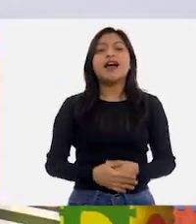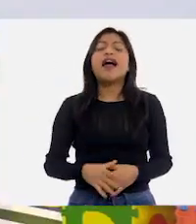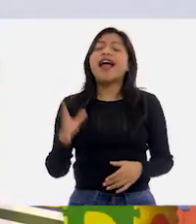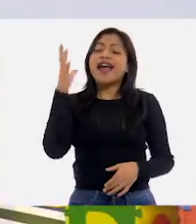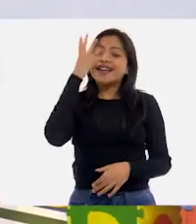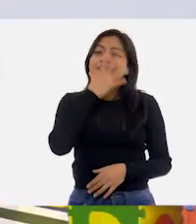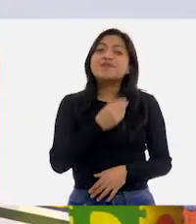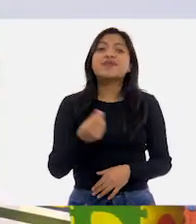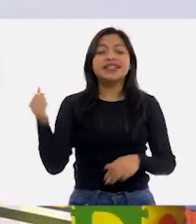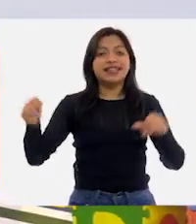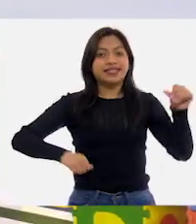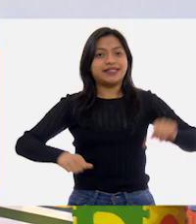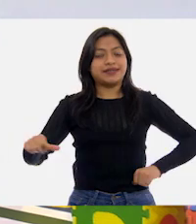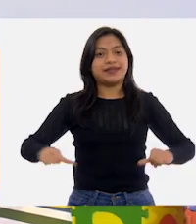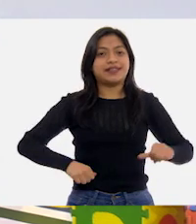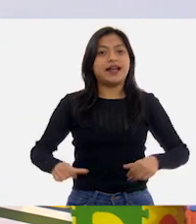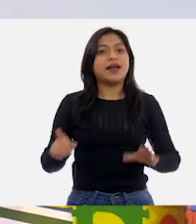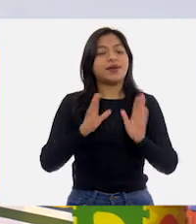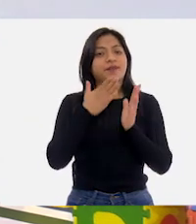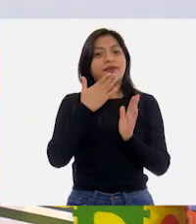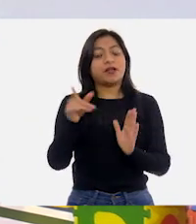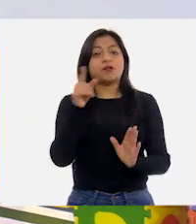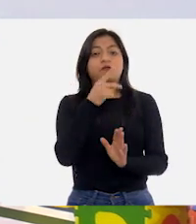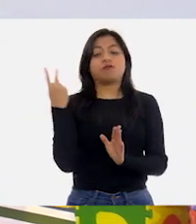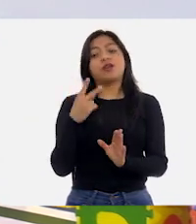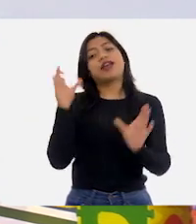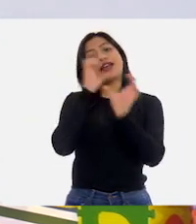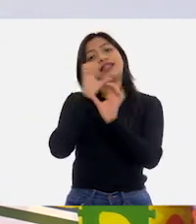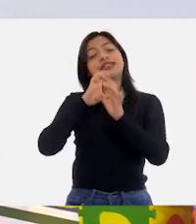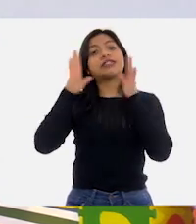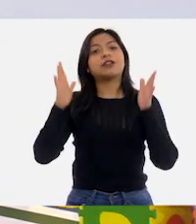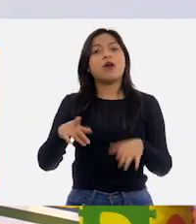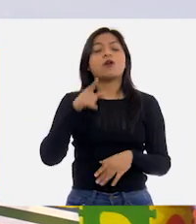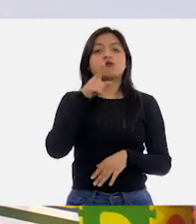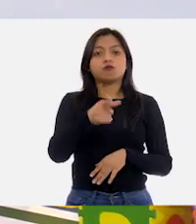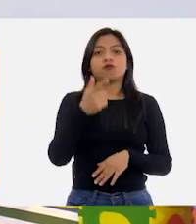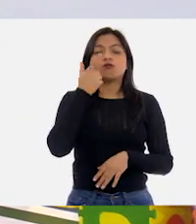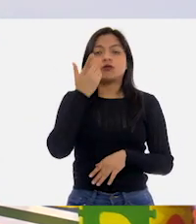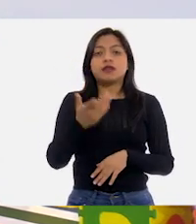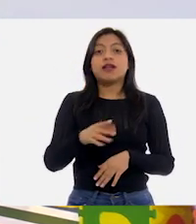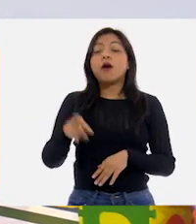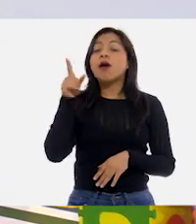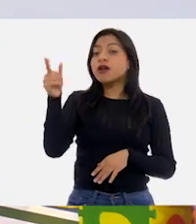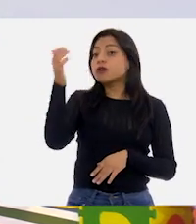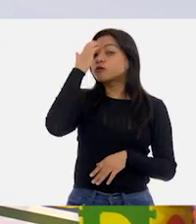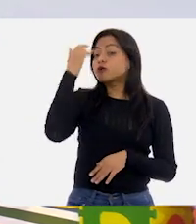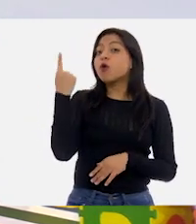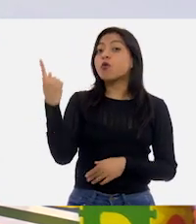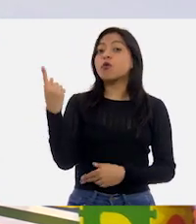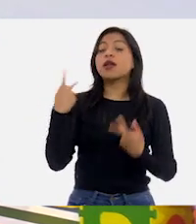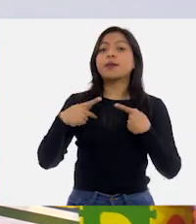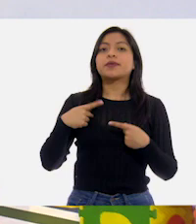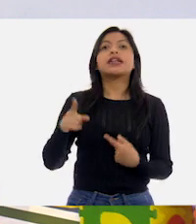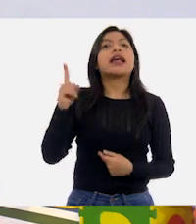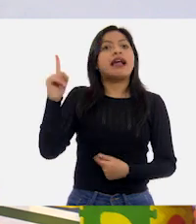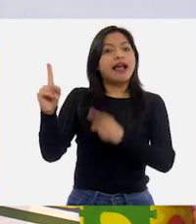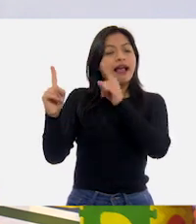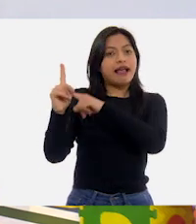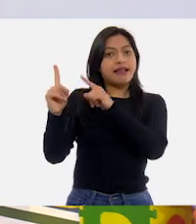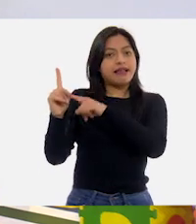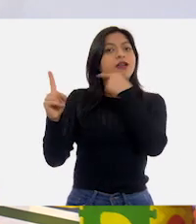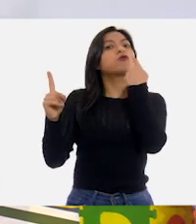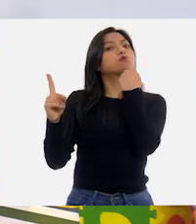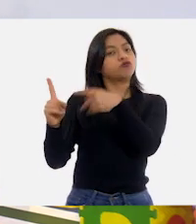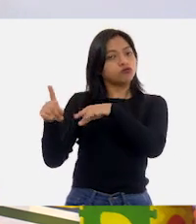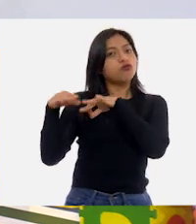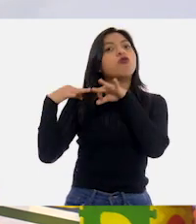ejercicio! Bien, pues fíjate que ahorita que ya cantamos, quiero que conozcas ahora sí a una persona que se dedica a esto